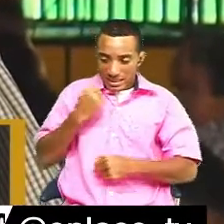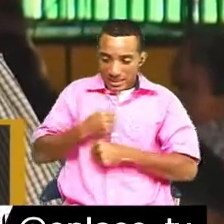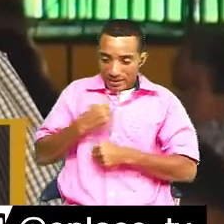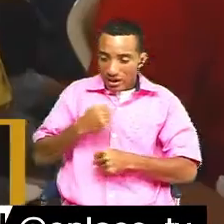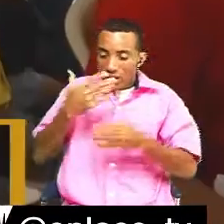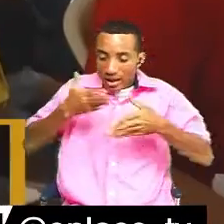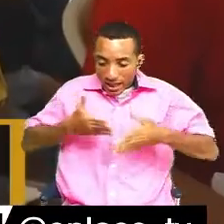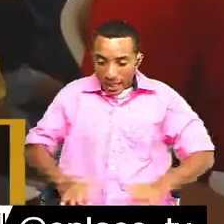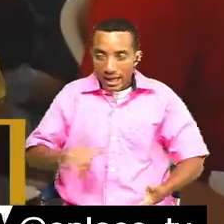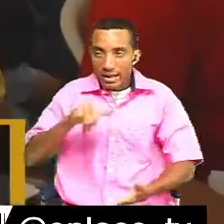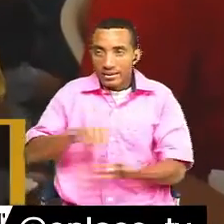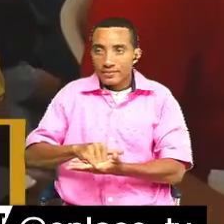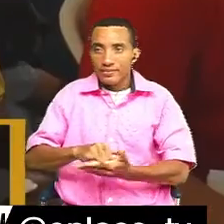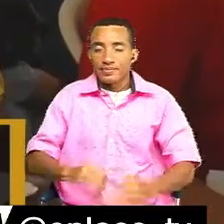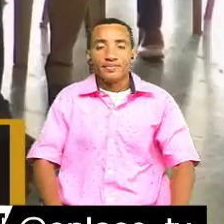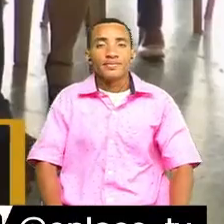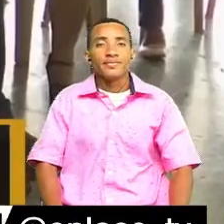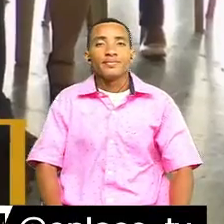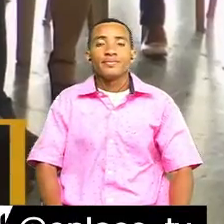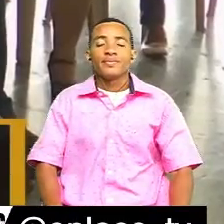el impacto.